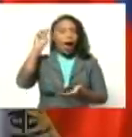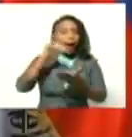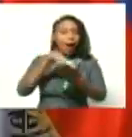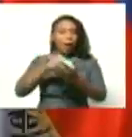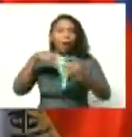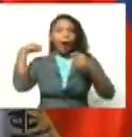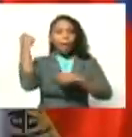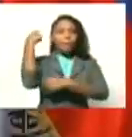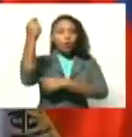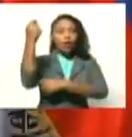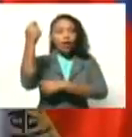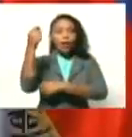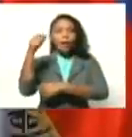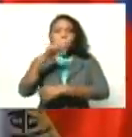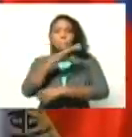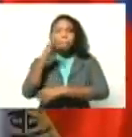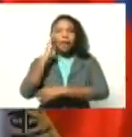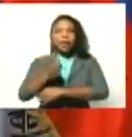Apure, Barinas,